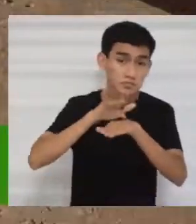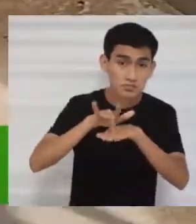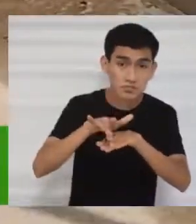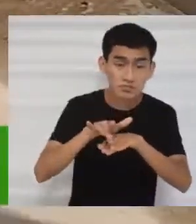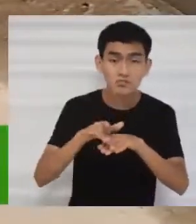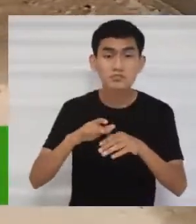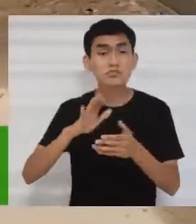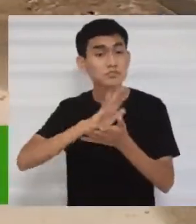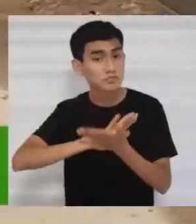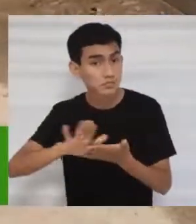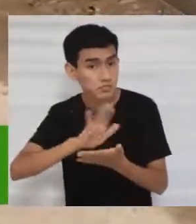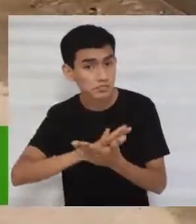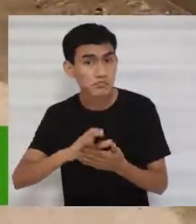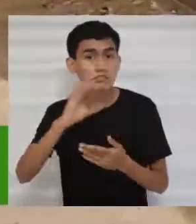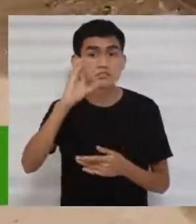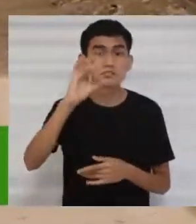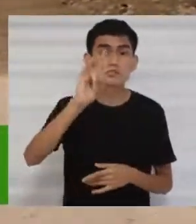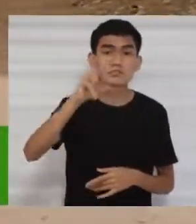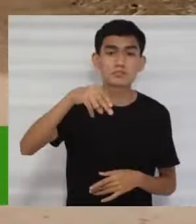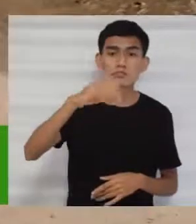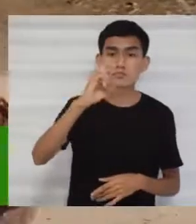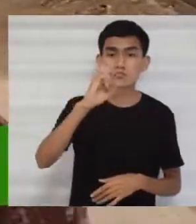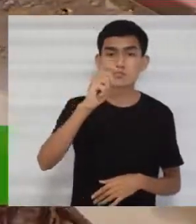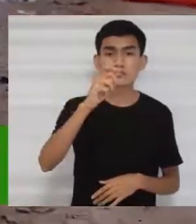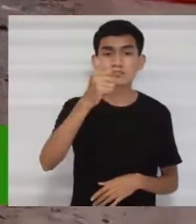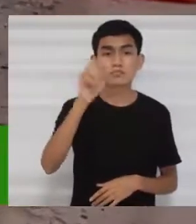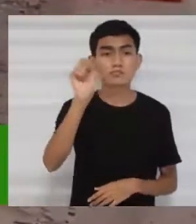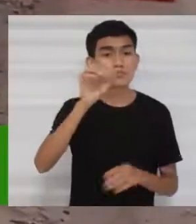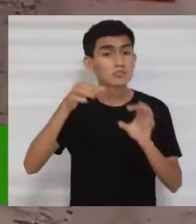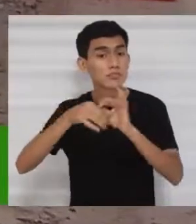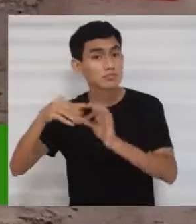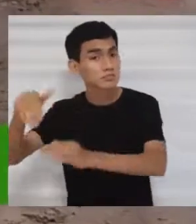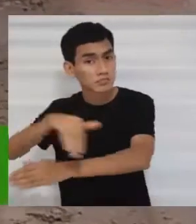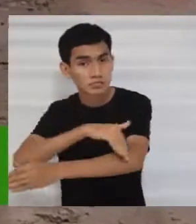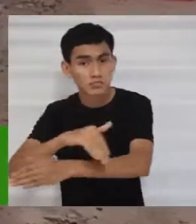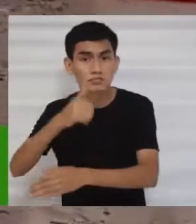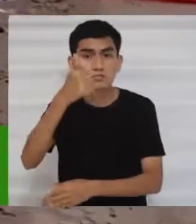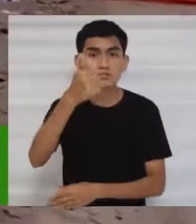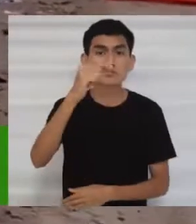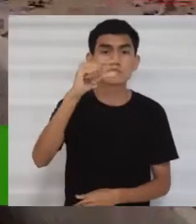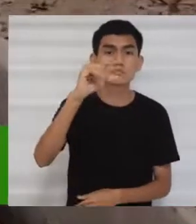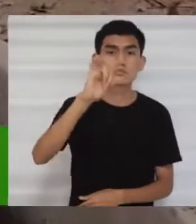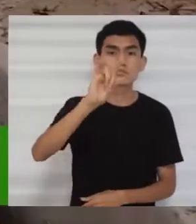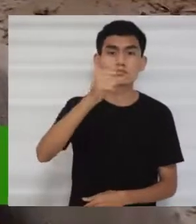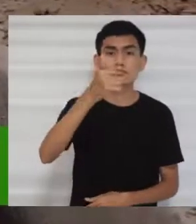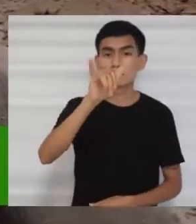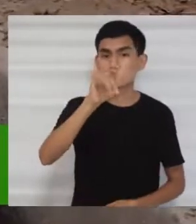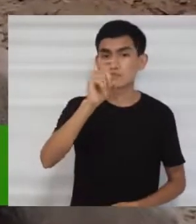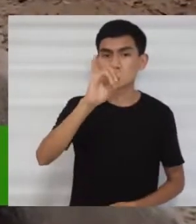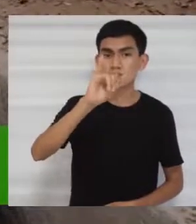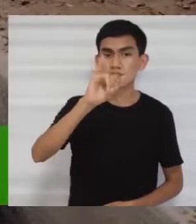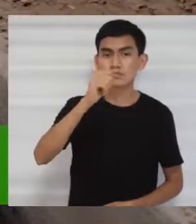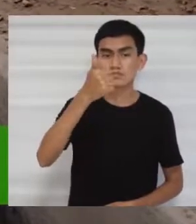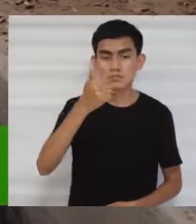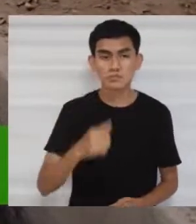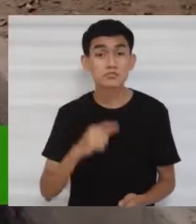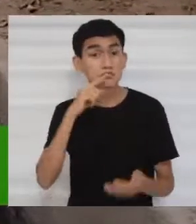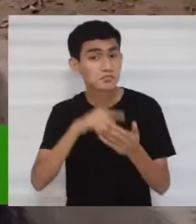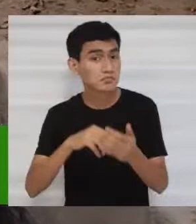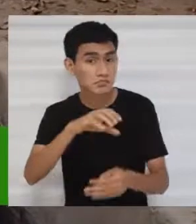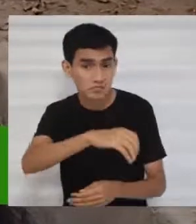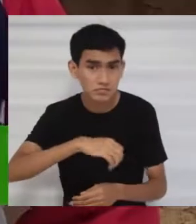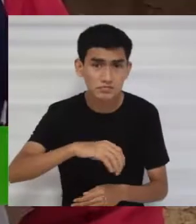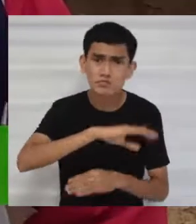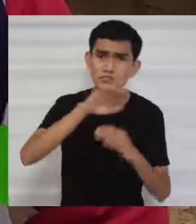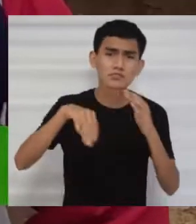de ambos lados de la calle Aguaitía. De las cunetas se está sacando todo lo que es residuos sólidos, botellas plásticas, tierra. Hemos